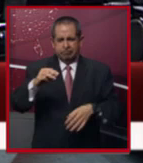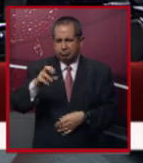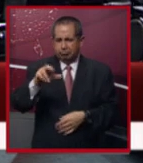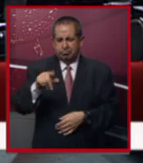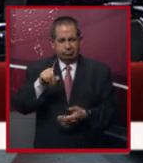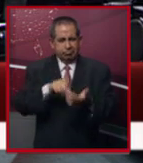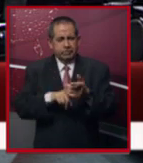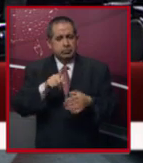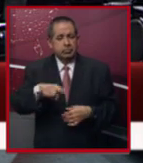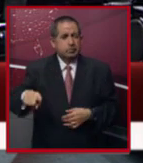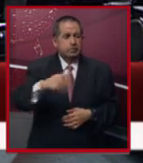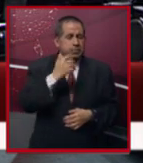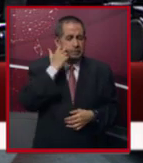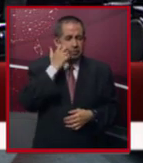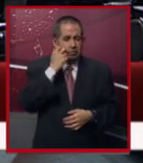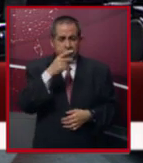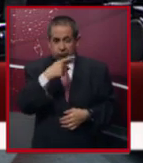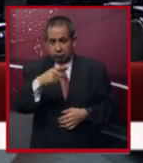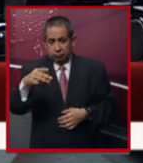que lo suyo